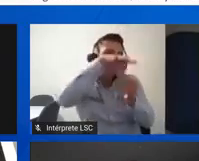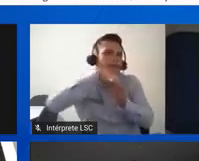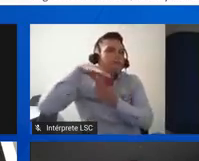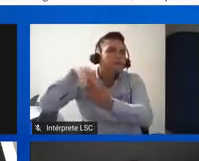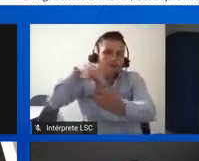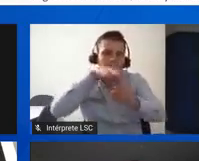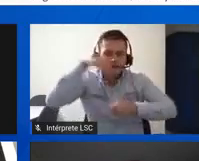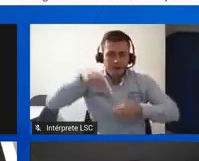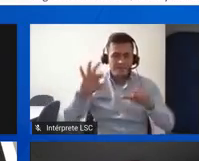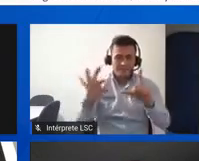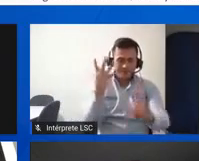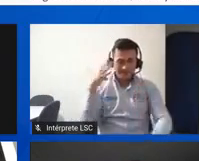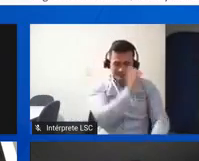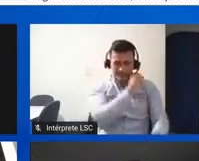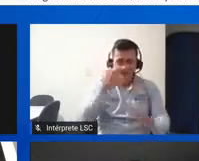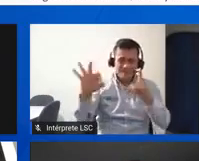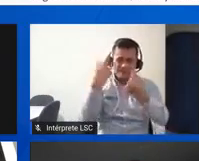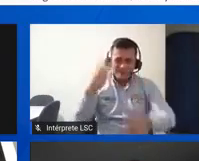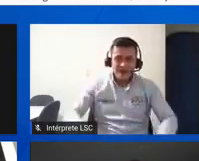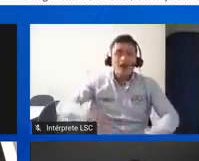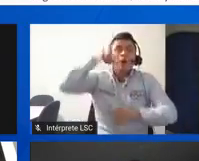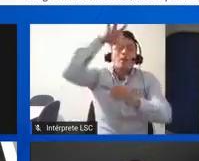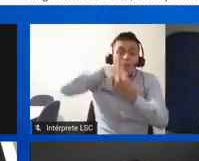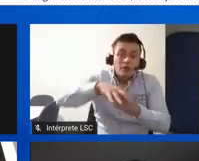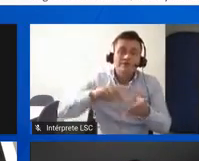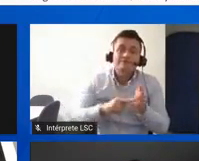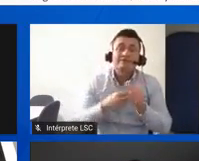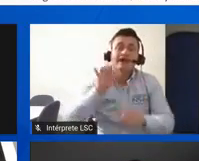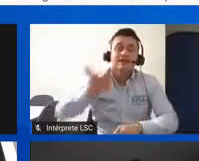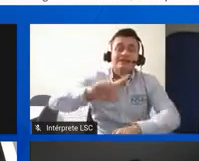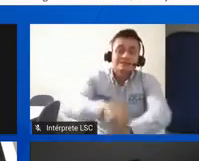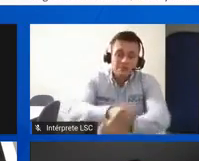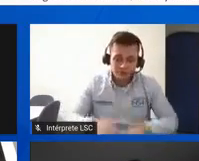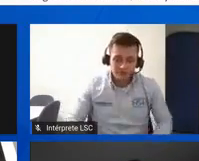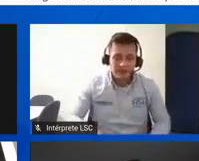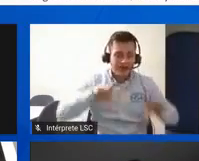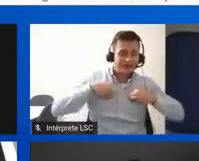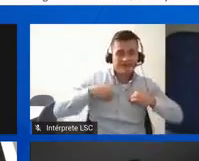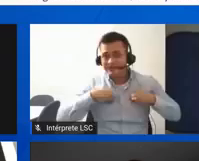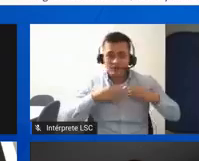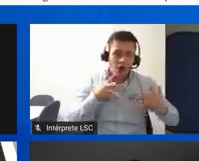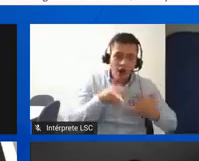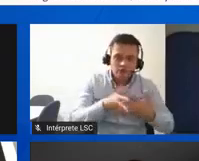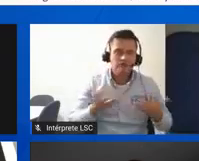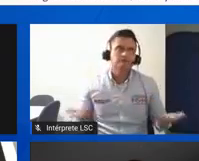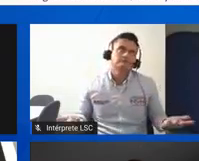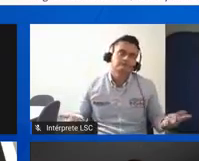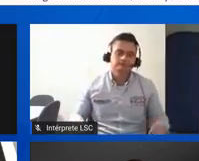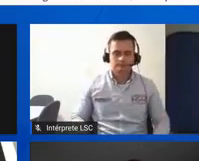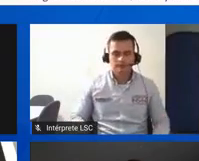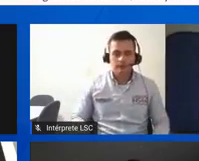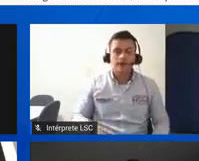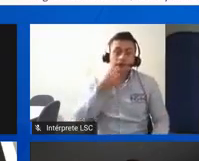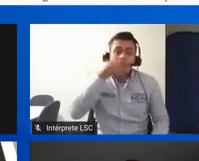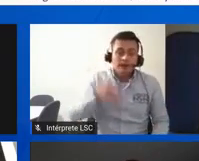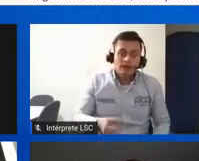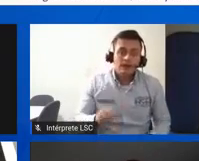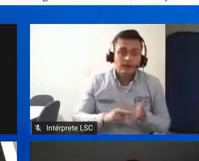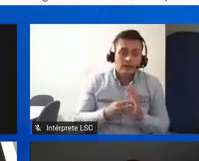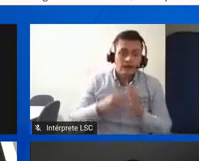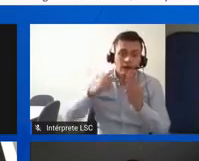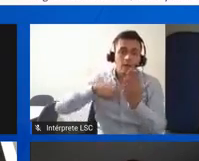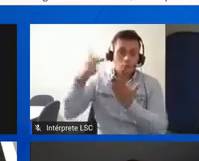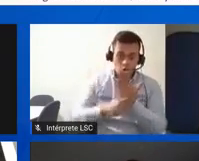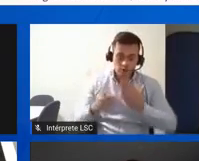virtualidad una votación demora 15 minutos. Sí. Entonces, y eso es lo que duraba más o menos en promedio un proyecto